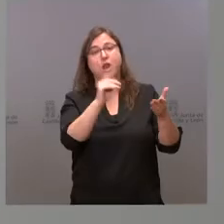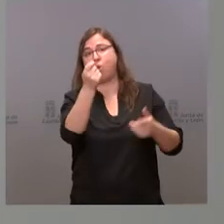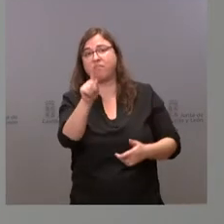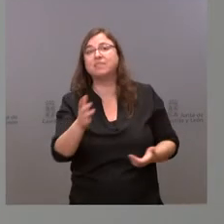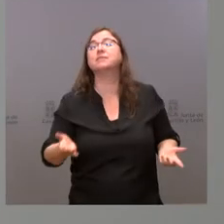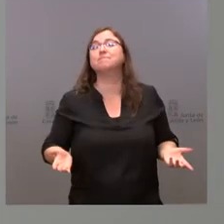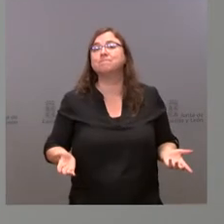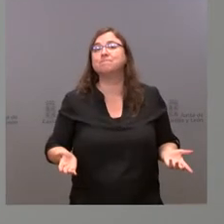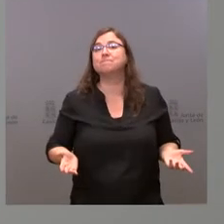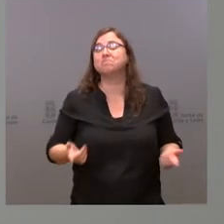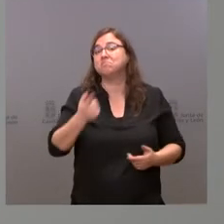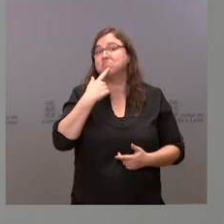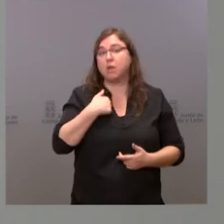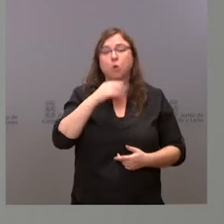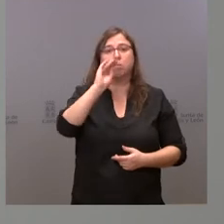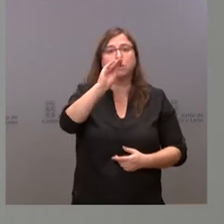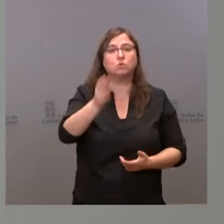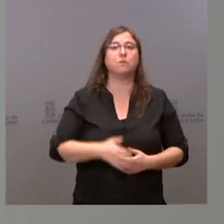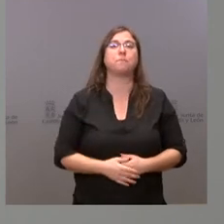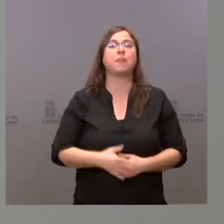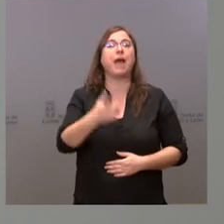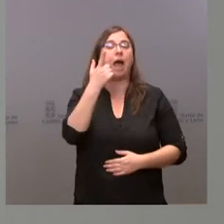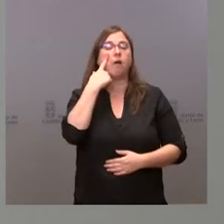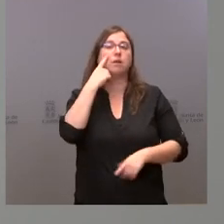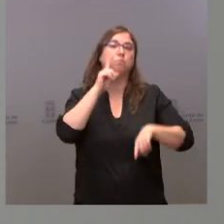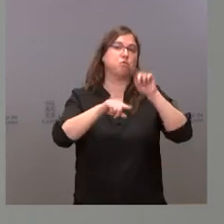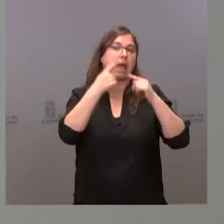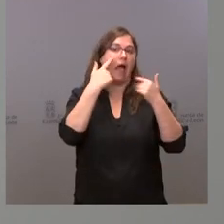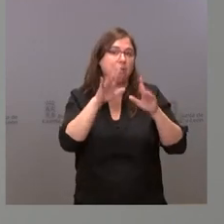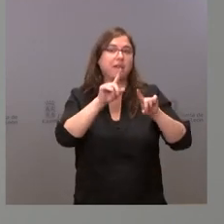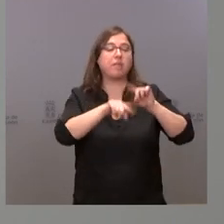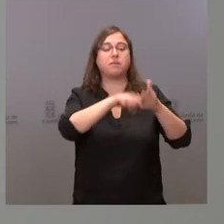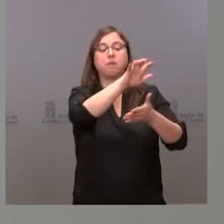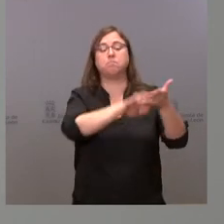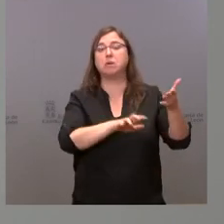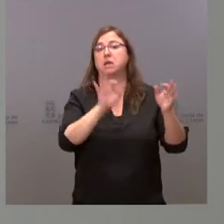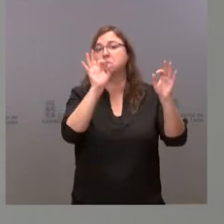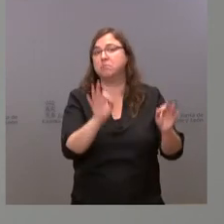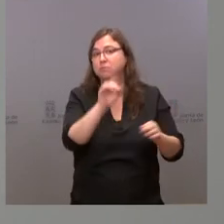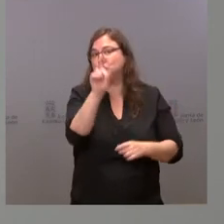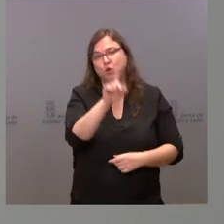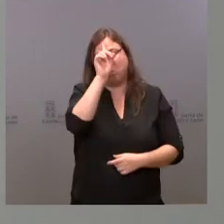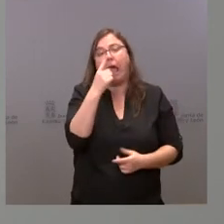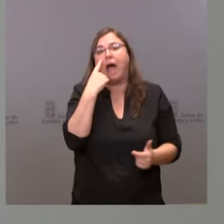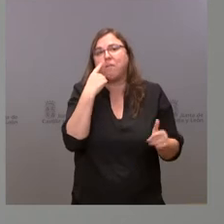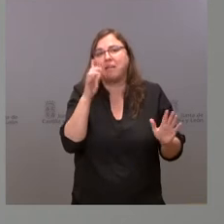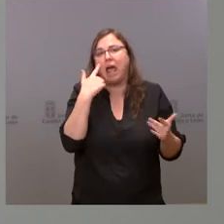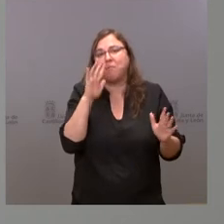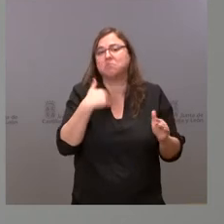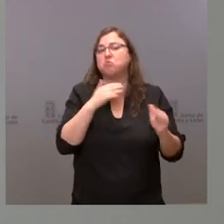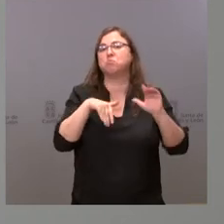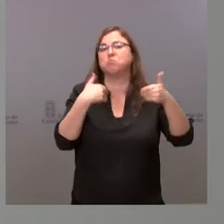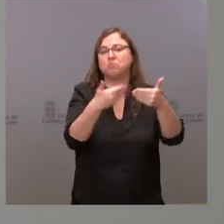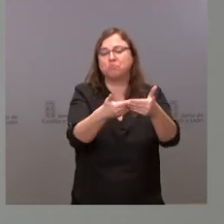ver a su nombre pero no vamos a ver si mantienen esa postura ha sido vendida en esa postura no vamos a vamos a reunirnos con ellos yo